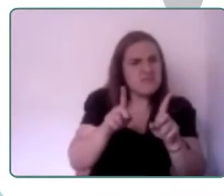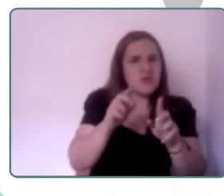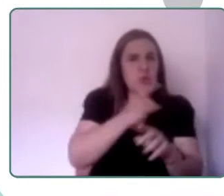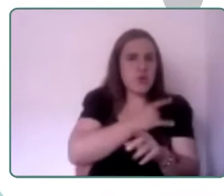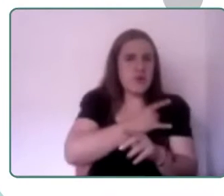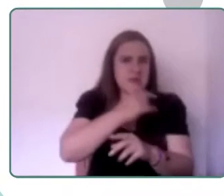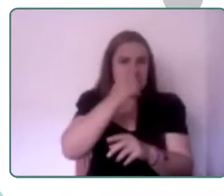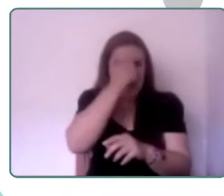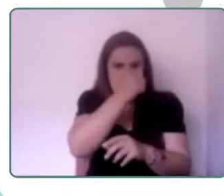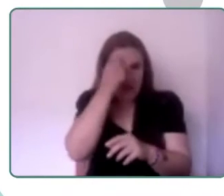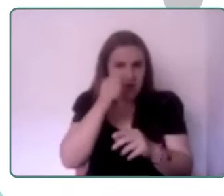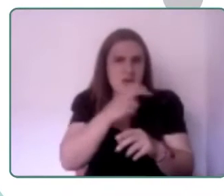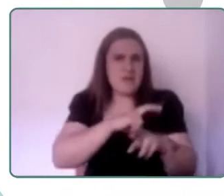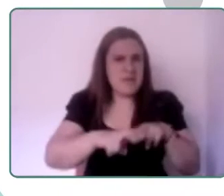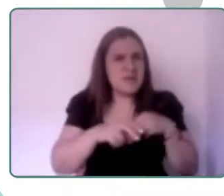institucional formulado para